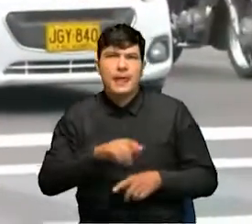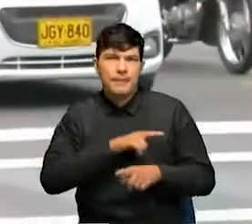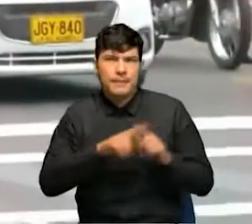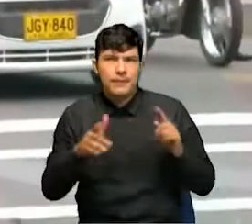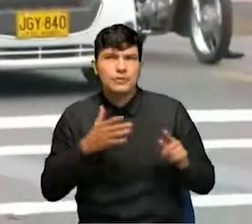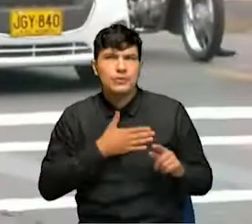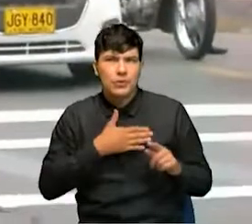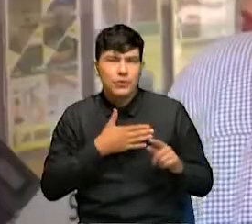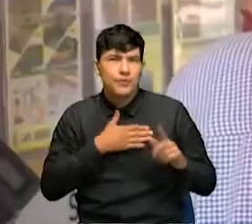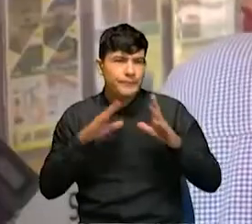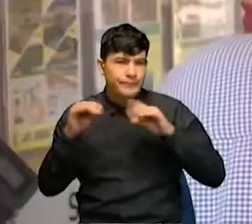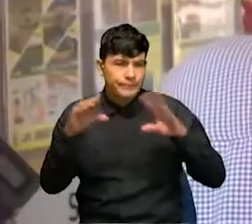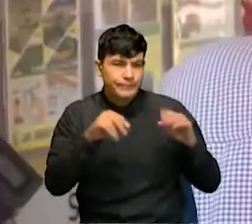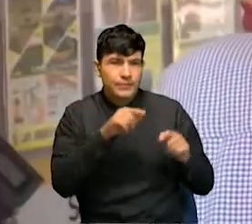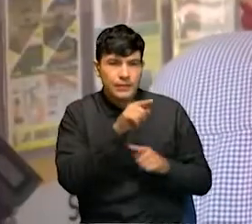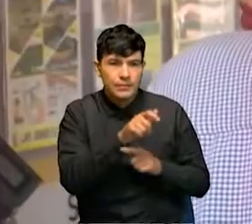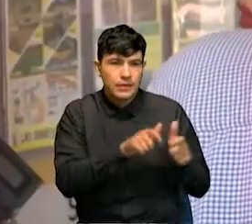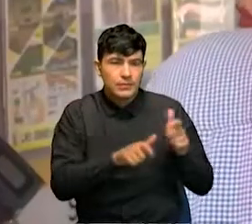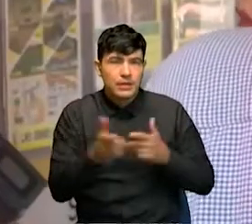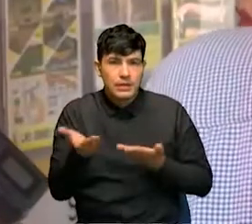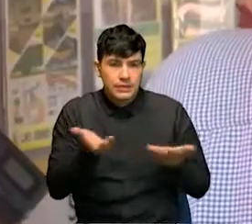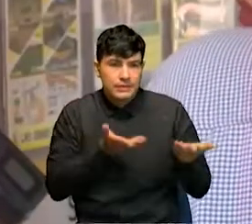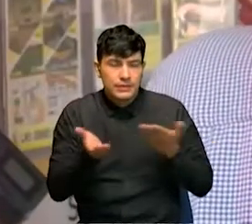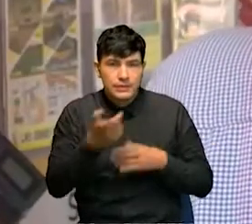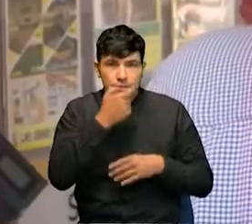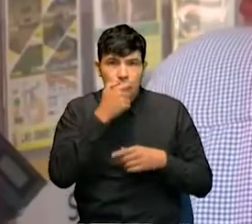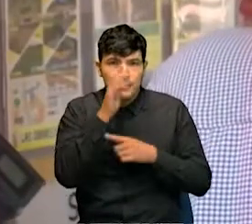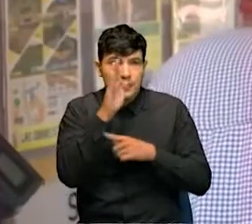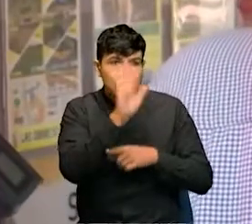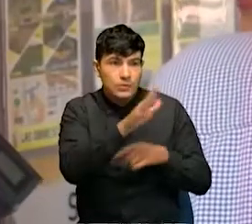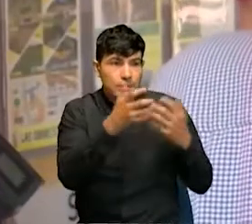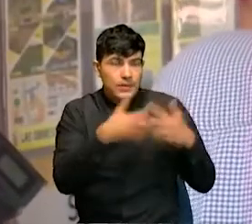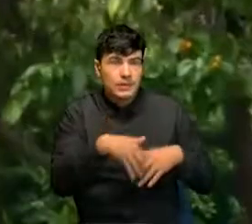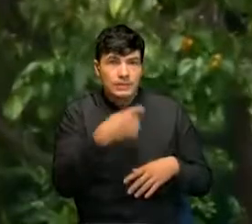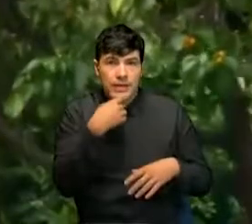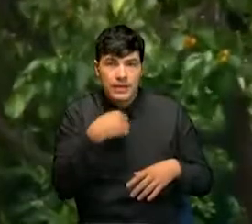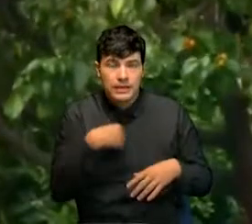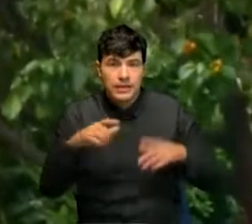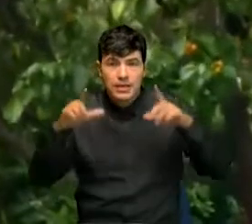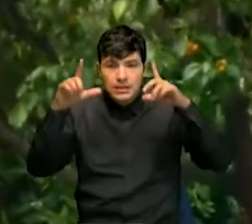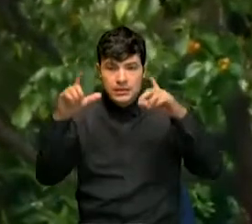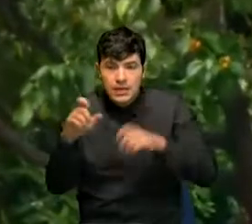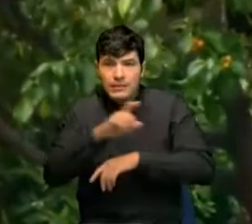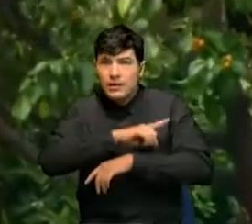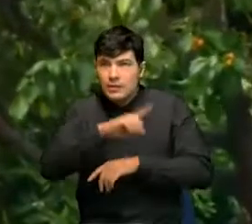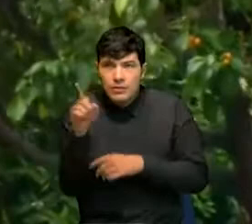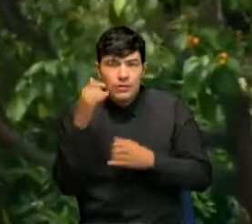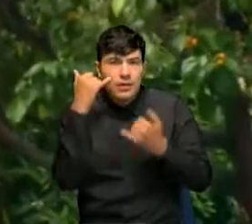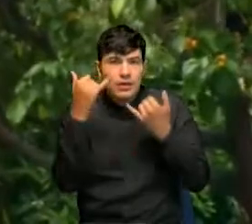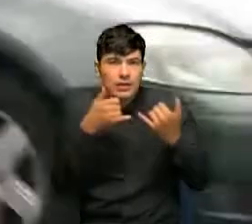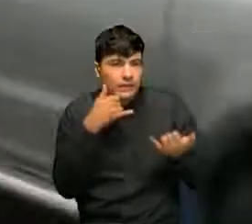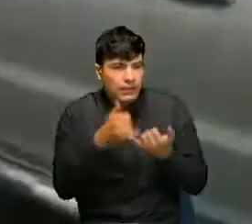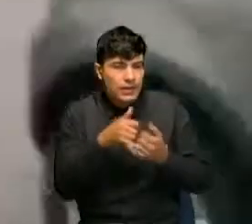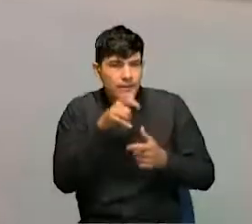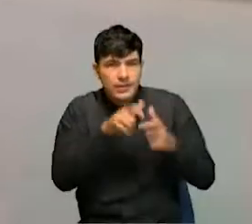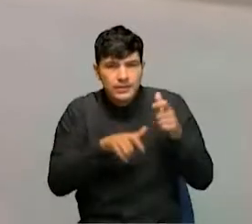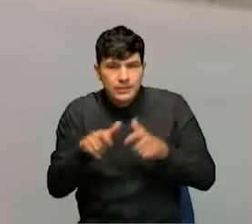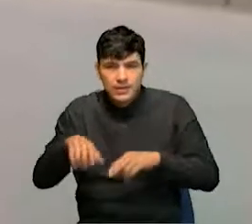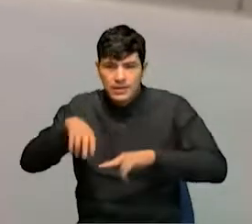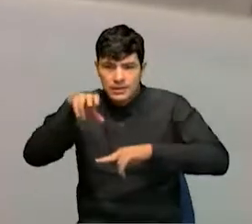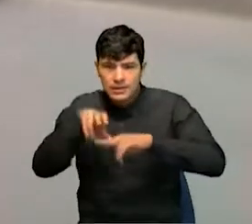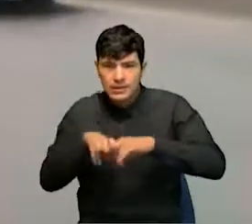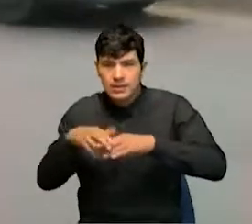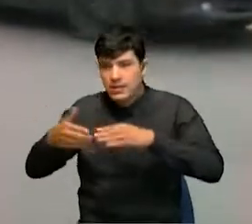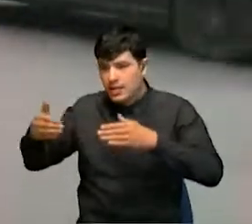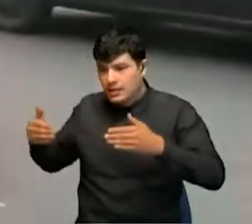los señores del servicio de tránsito y movilidad del consocio y me dicen que las cámaras no detectan a los pasajeros en